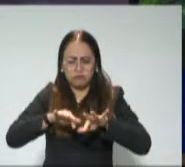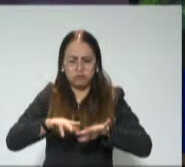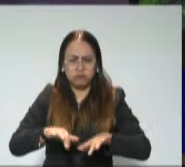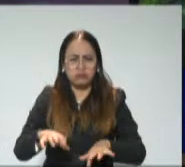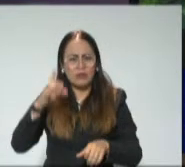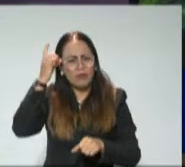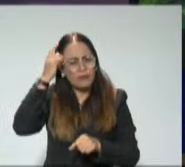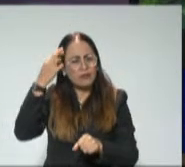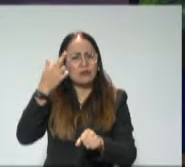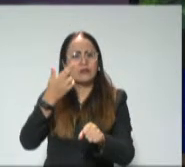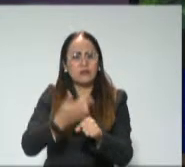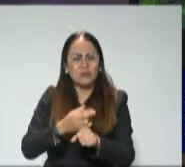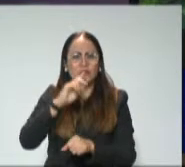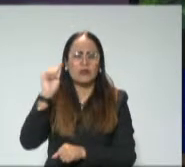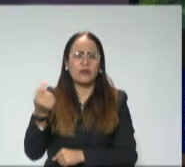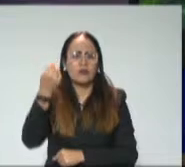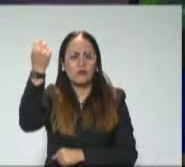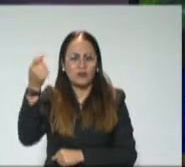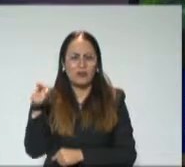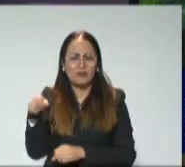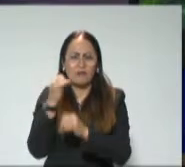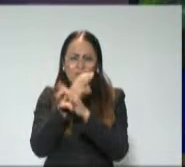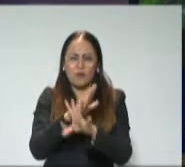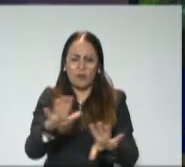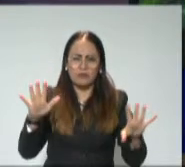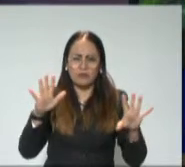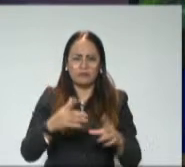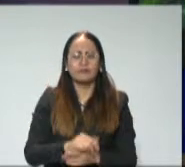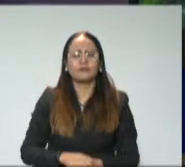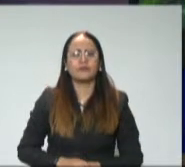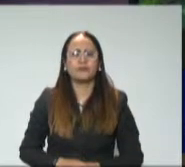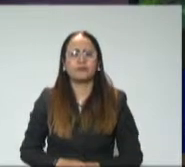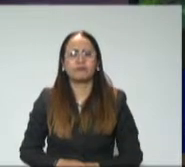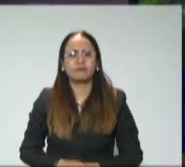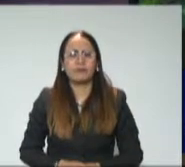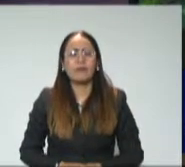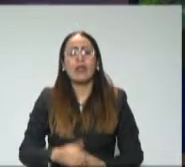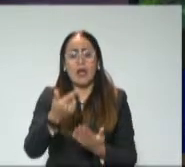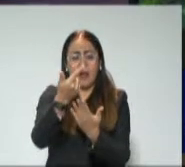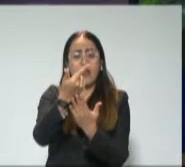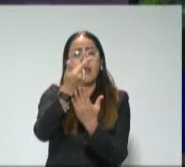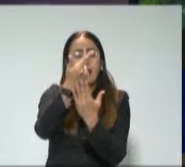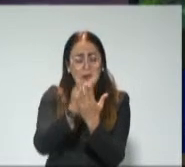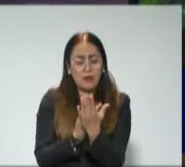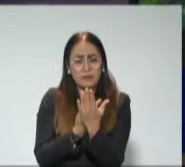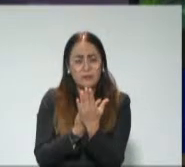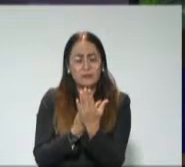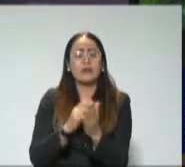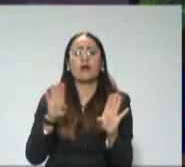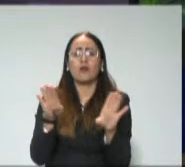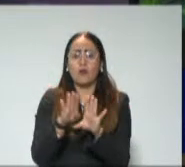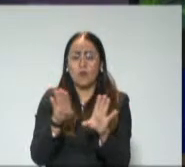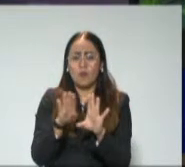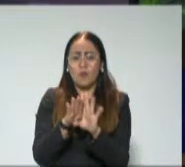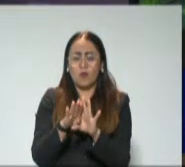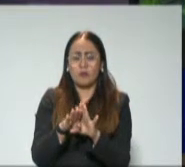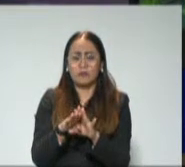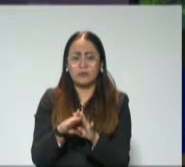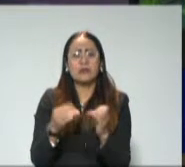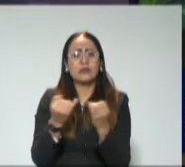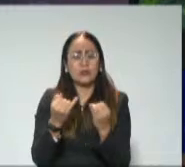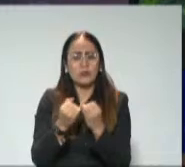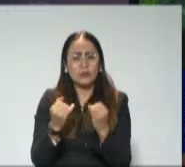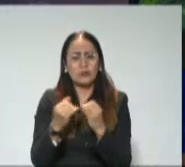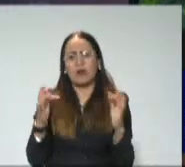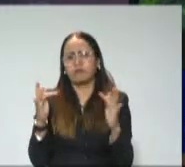dirección de tecnologías de la información el pase de lista se hace de manera